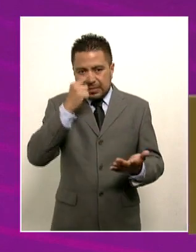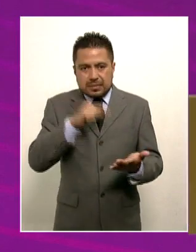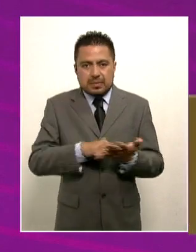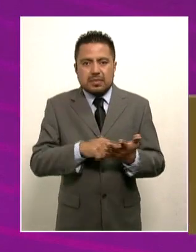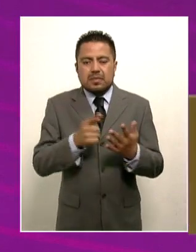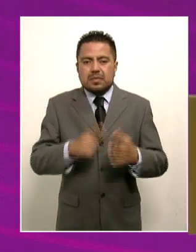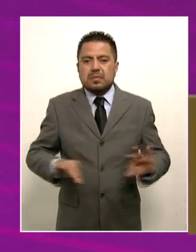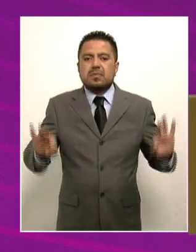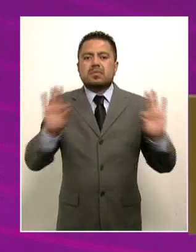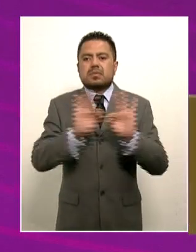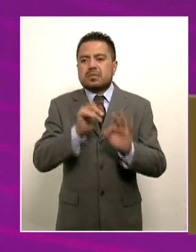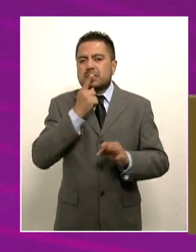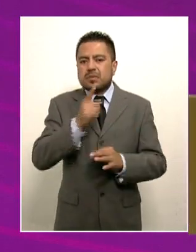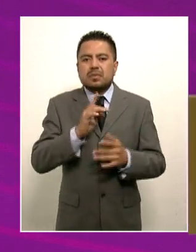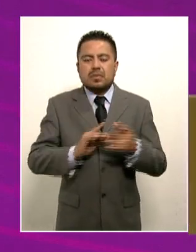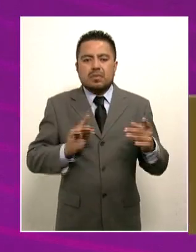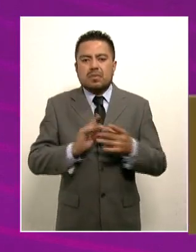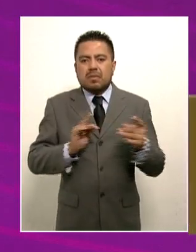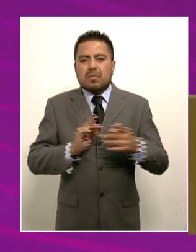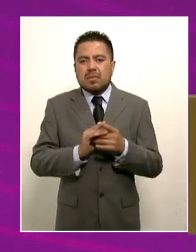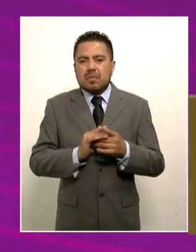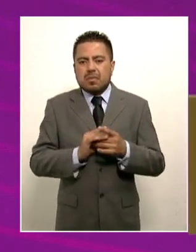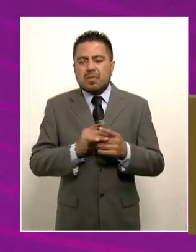es importante decir que, bueno,